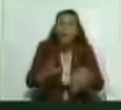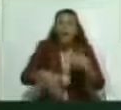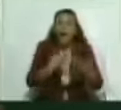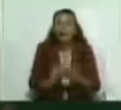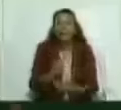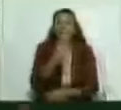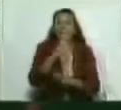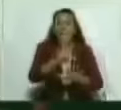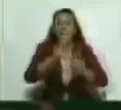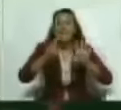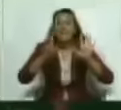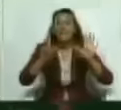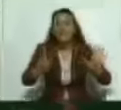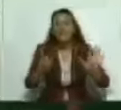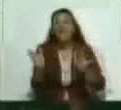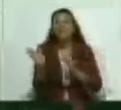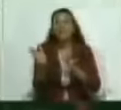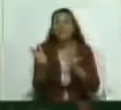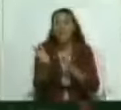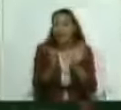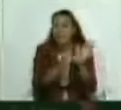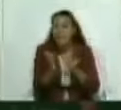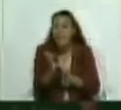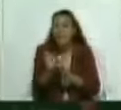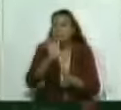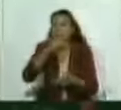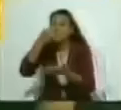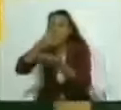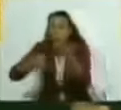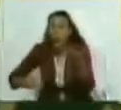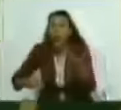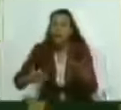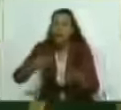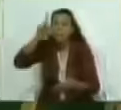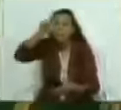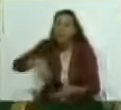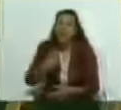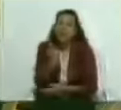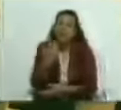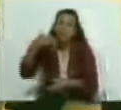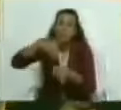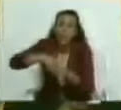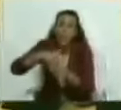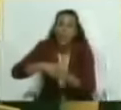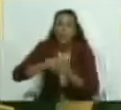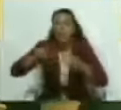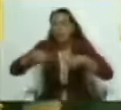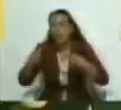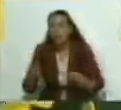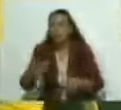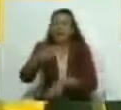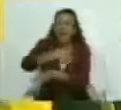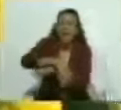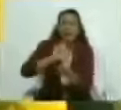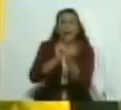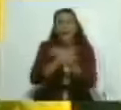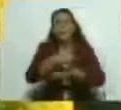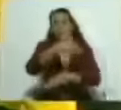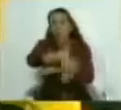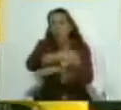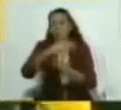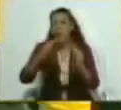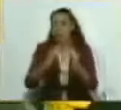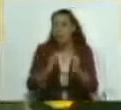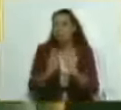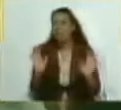día 16 de abril de realizar la inscripción en el registro electoral o de actualizar sus datos en cualquiera de los puntos que ha establecido